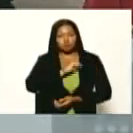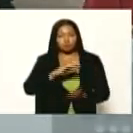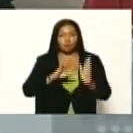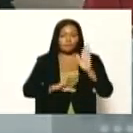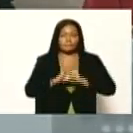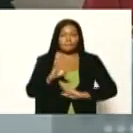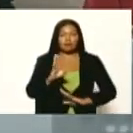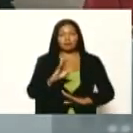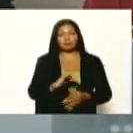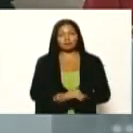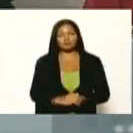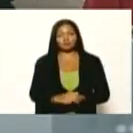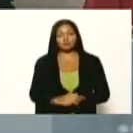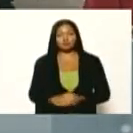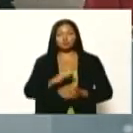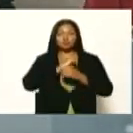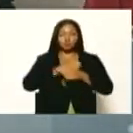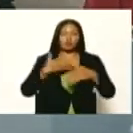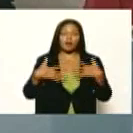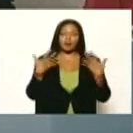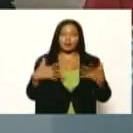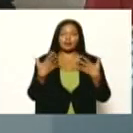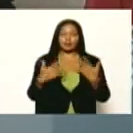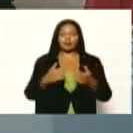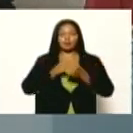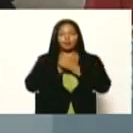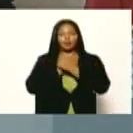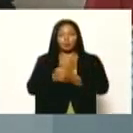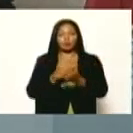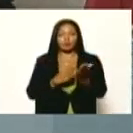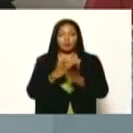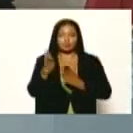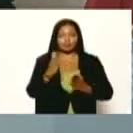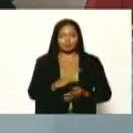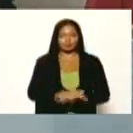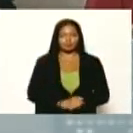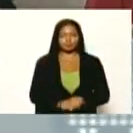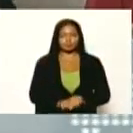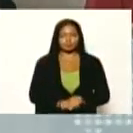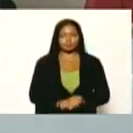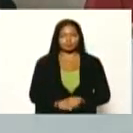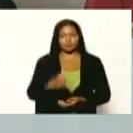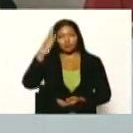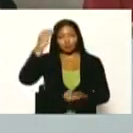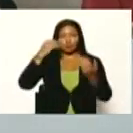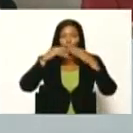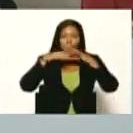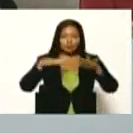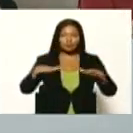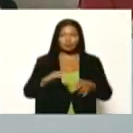mayoría. Somos alegría con amor y lealtad. Que Dios las bendiga, pues.